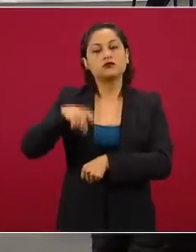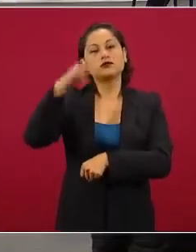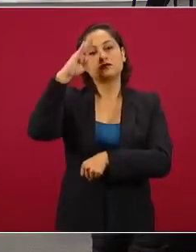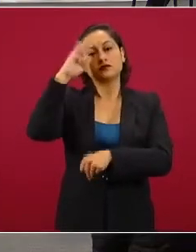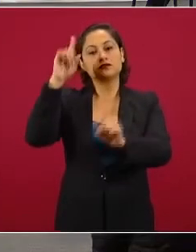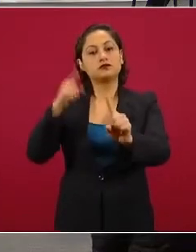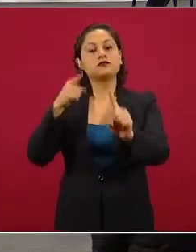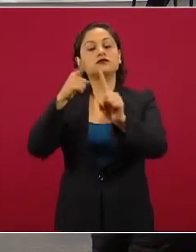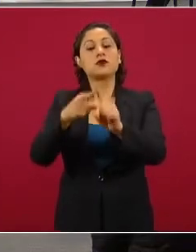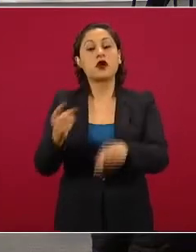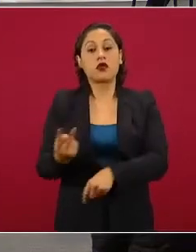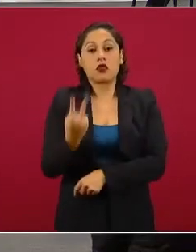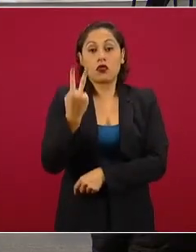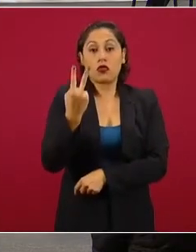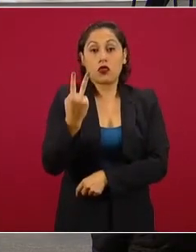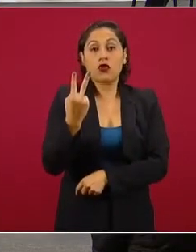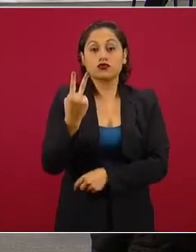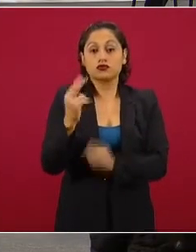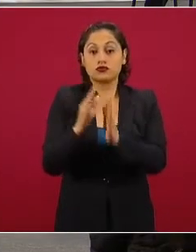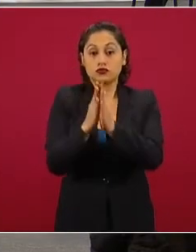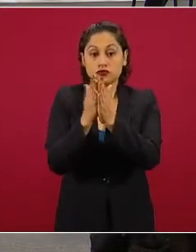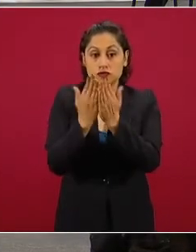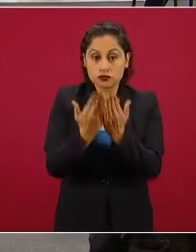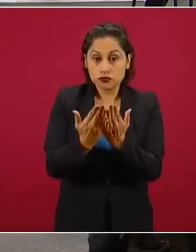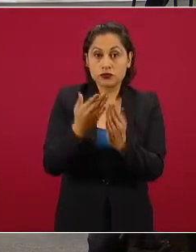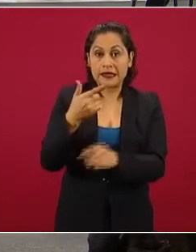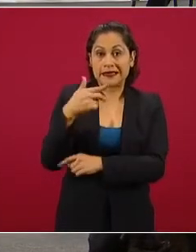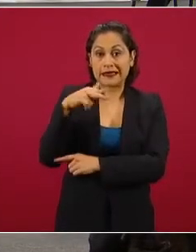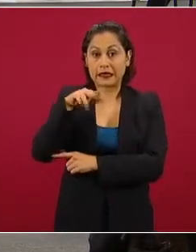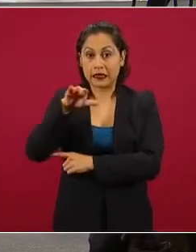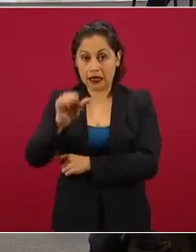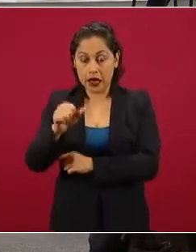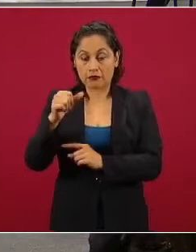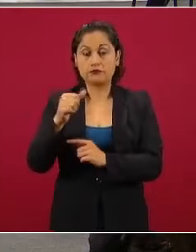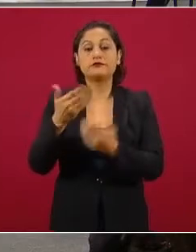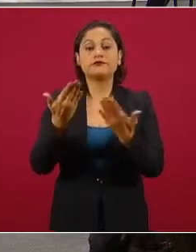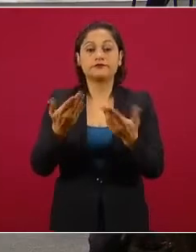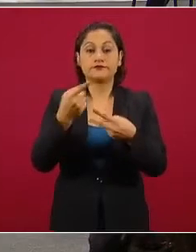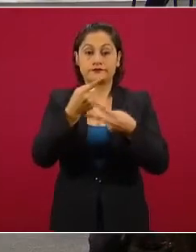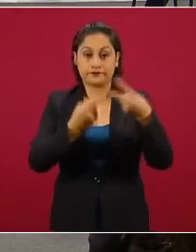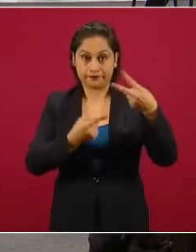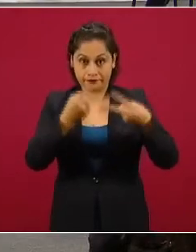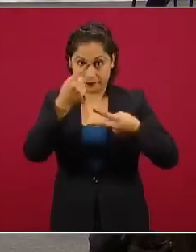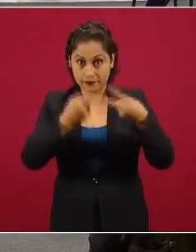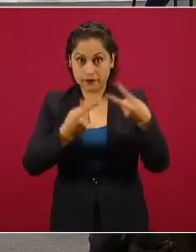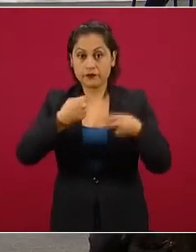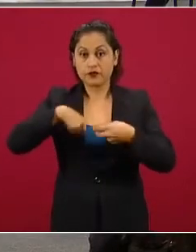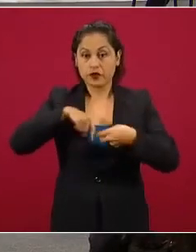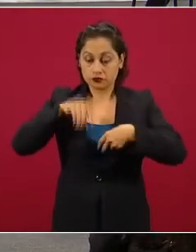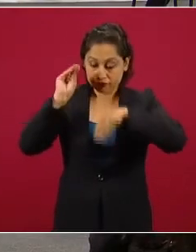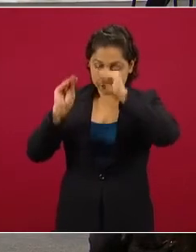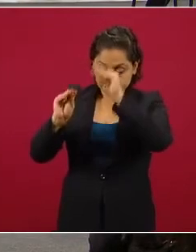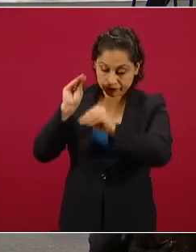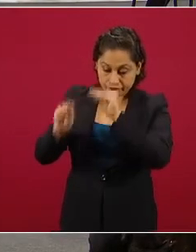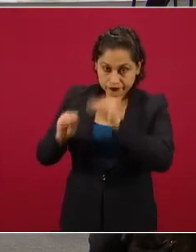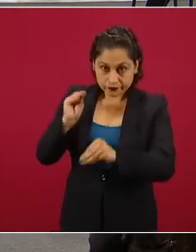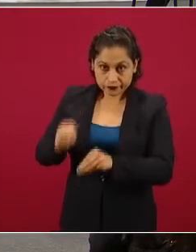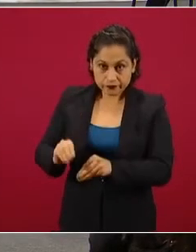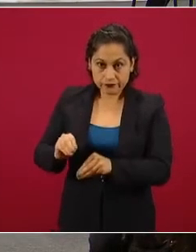pasan la siguiente, por favor. 2 guías técnicas que desarrollamos hace